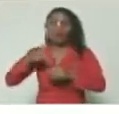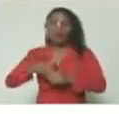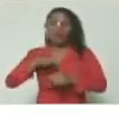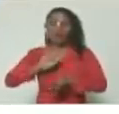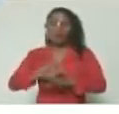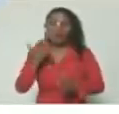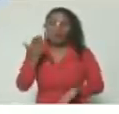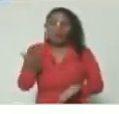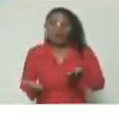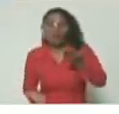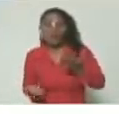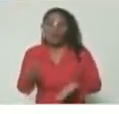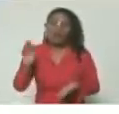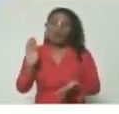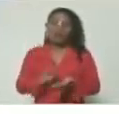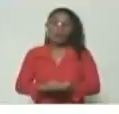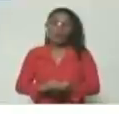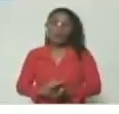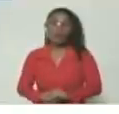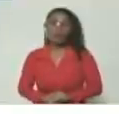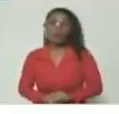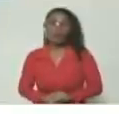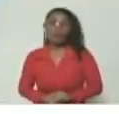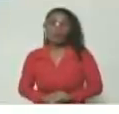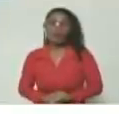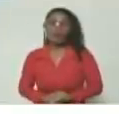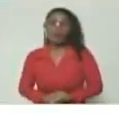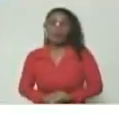balances que se establecen